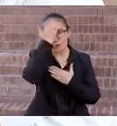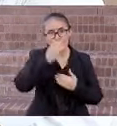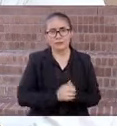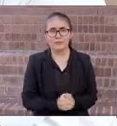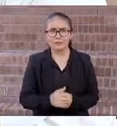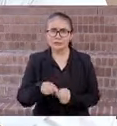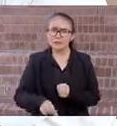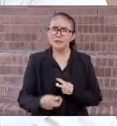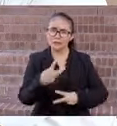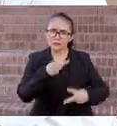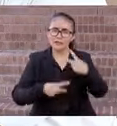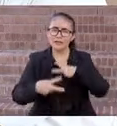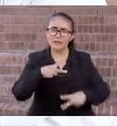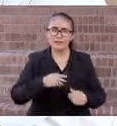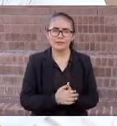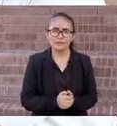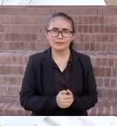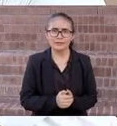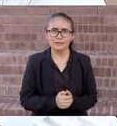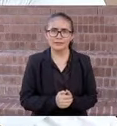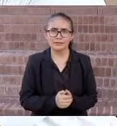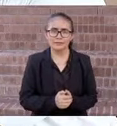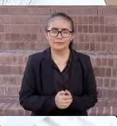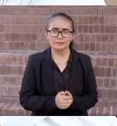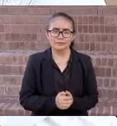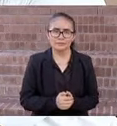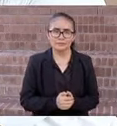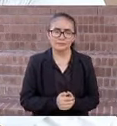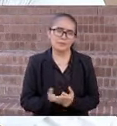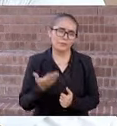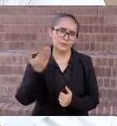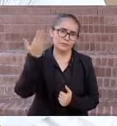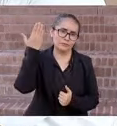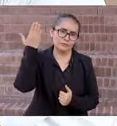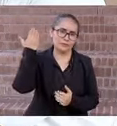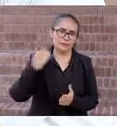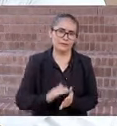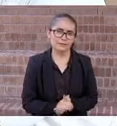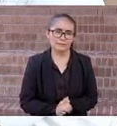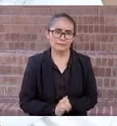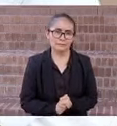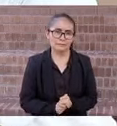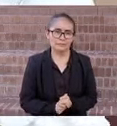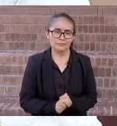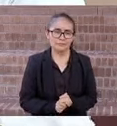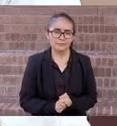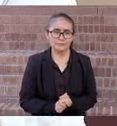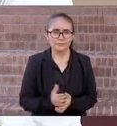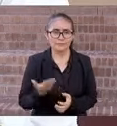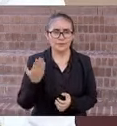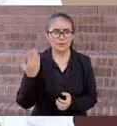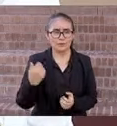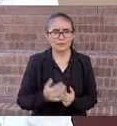que vine en ese entonces estábamos